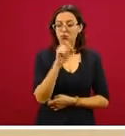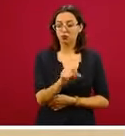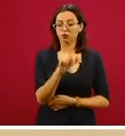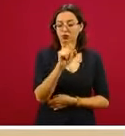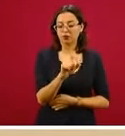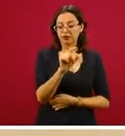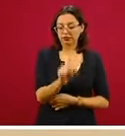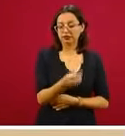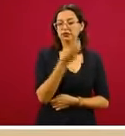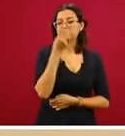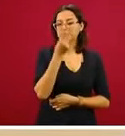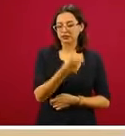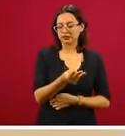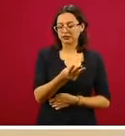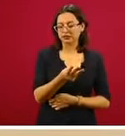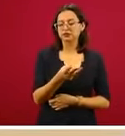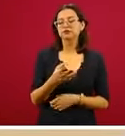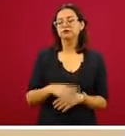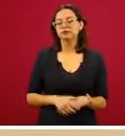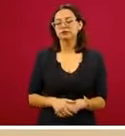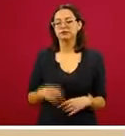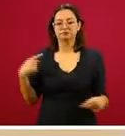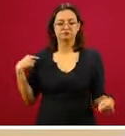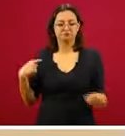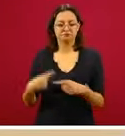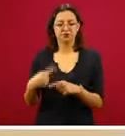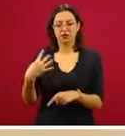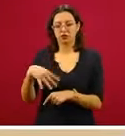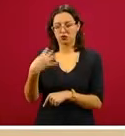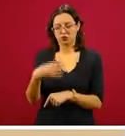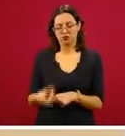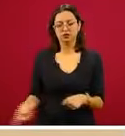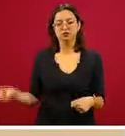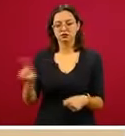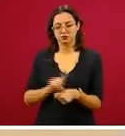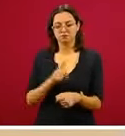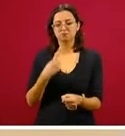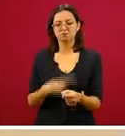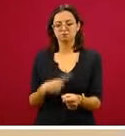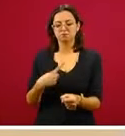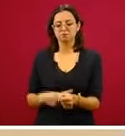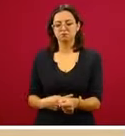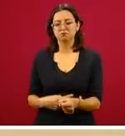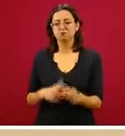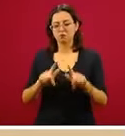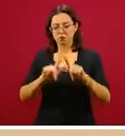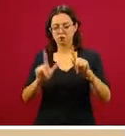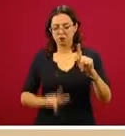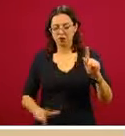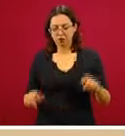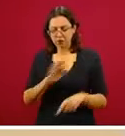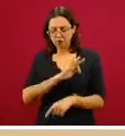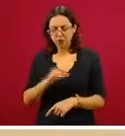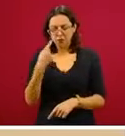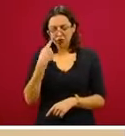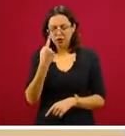100,000 que han tenido COVID en los últimos 14 días. Y en el mapa podemos ver esta